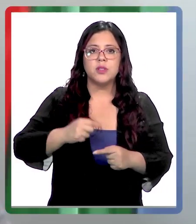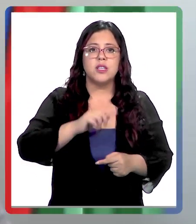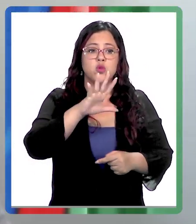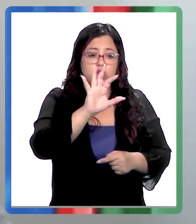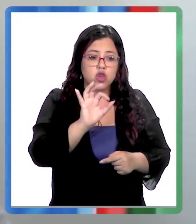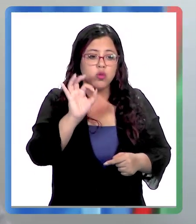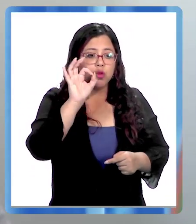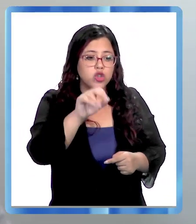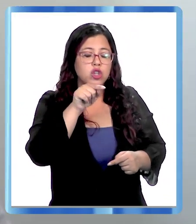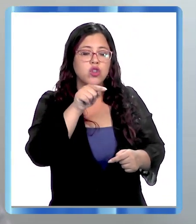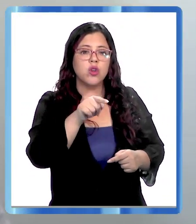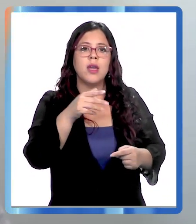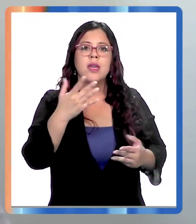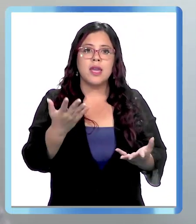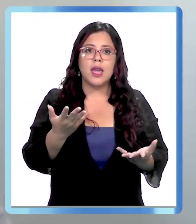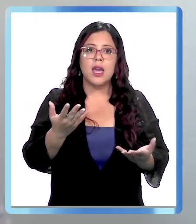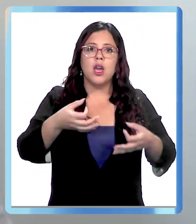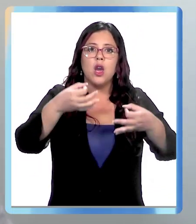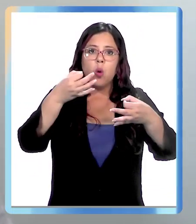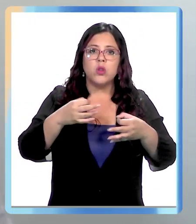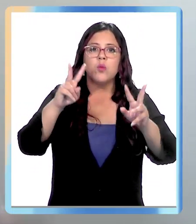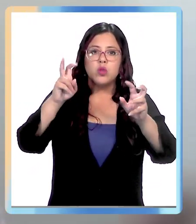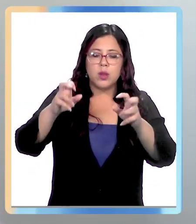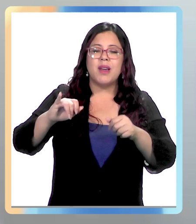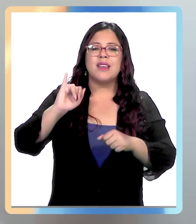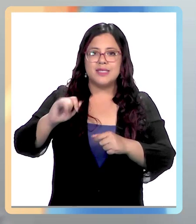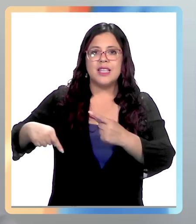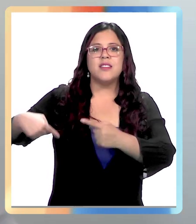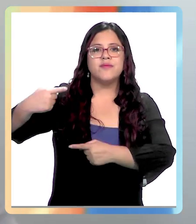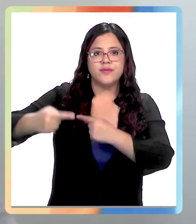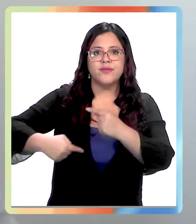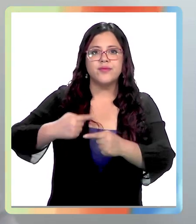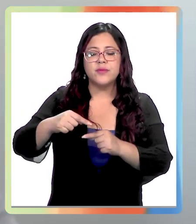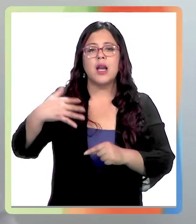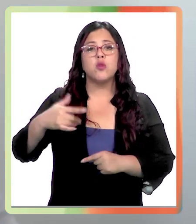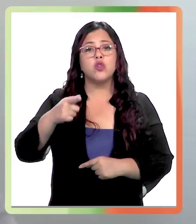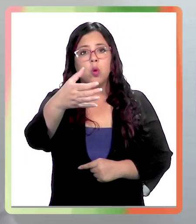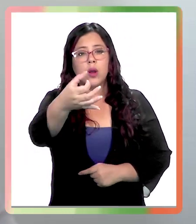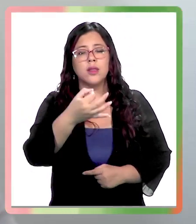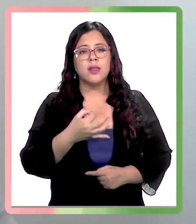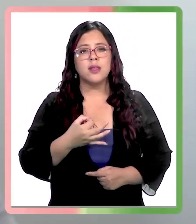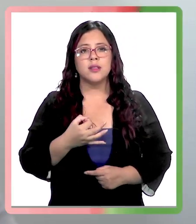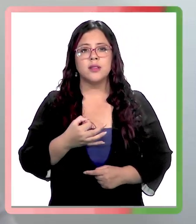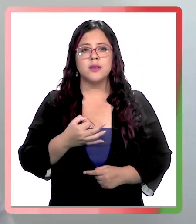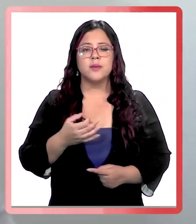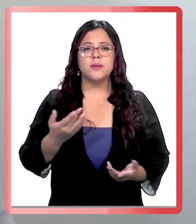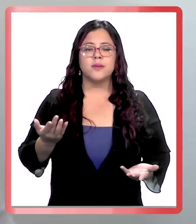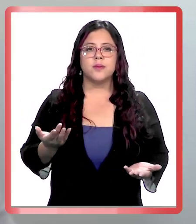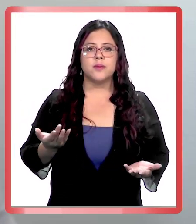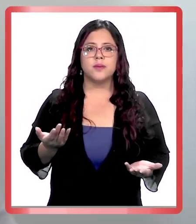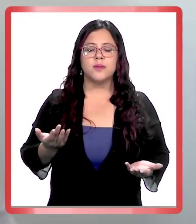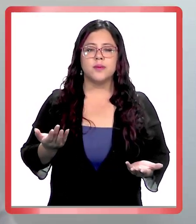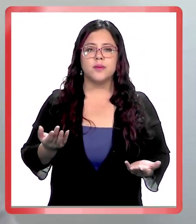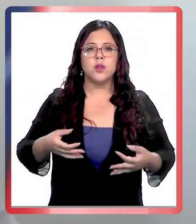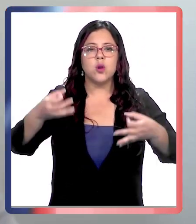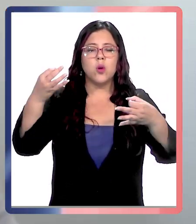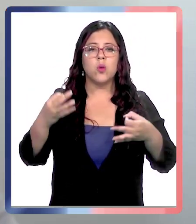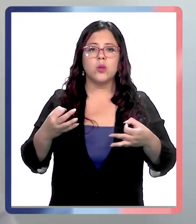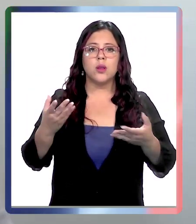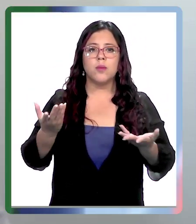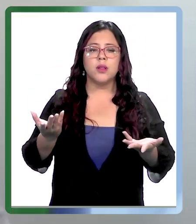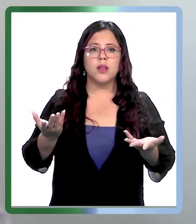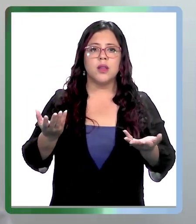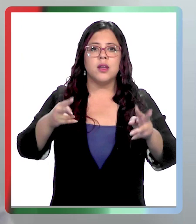esos antecedentes familiares muestran una tendencia familiar, pero que no cumplen los criterios como para poder ser catalogados como un cáncer